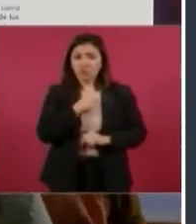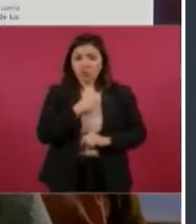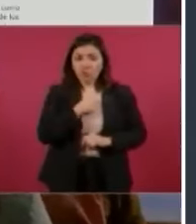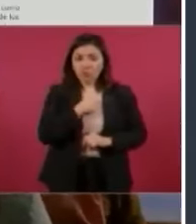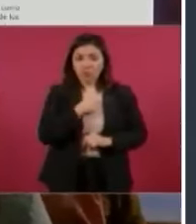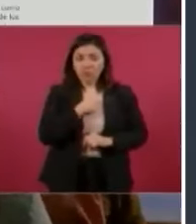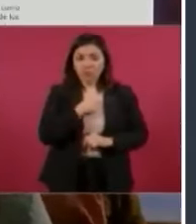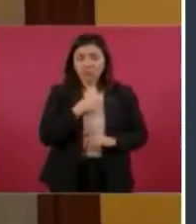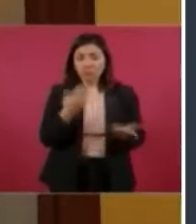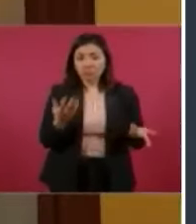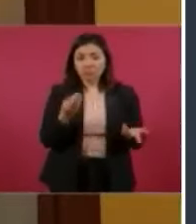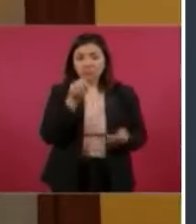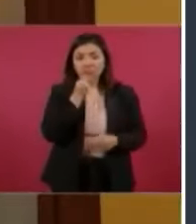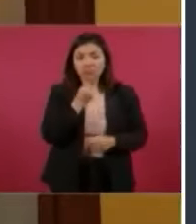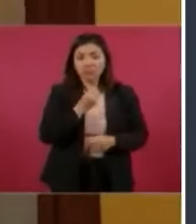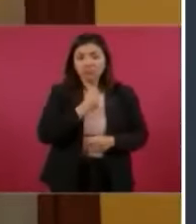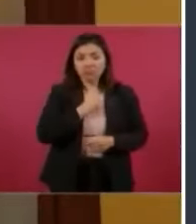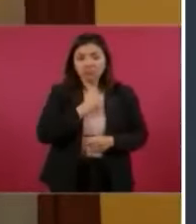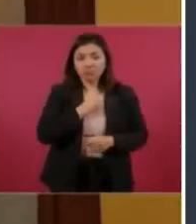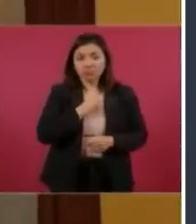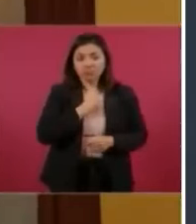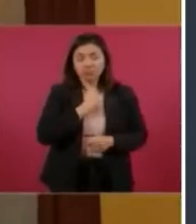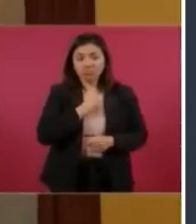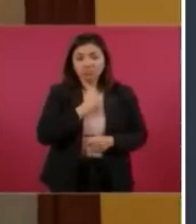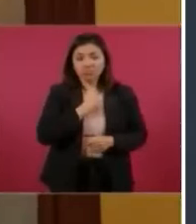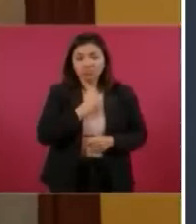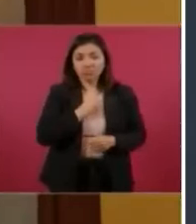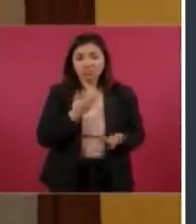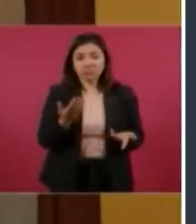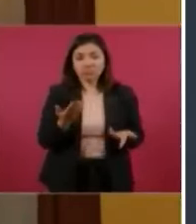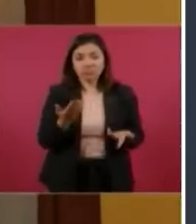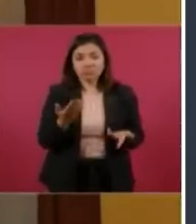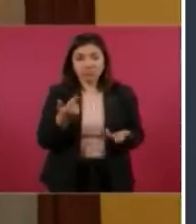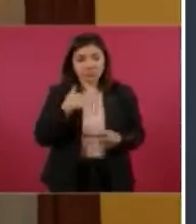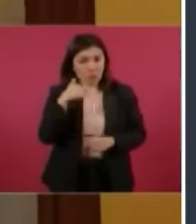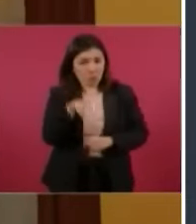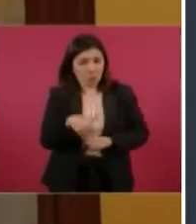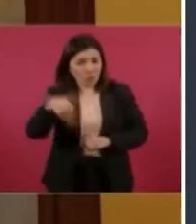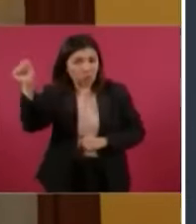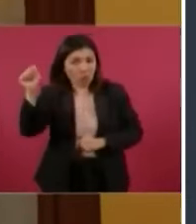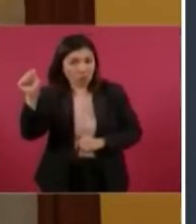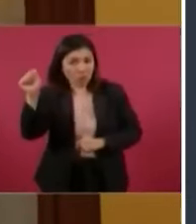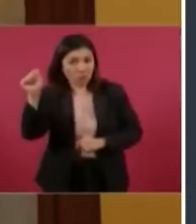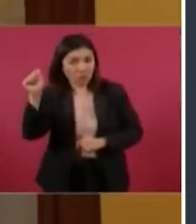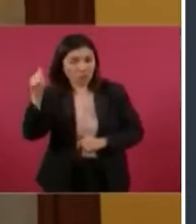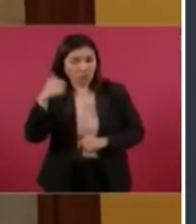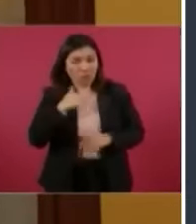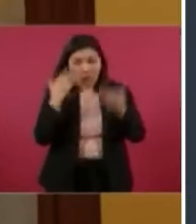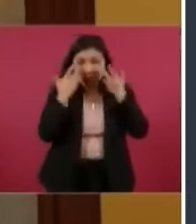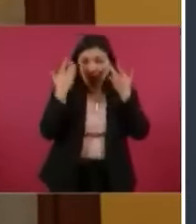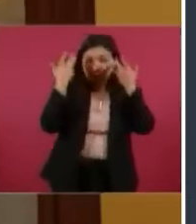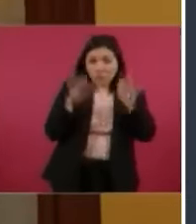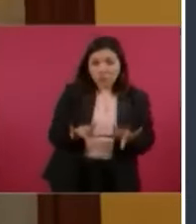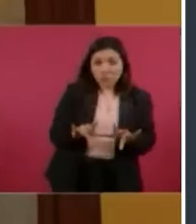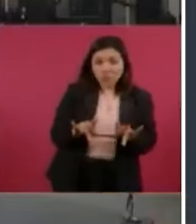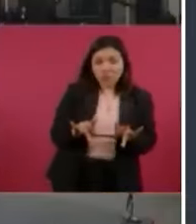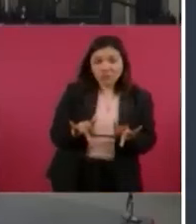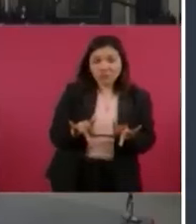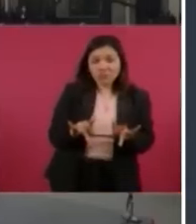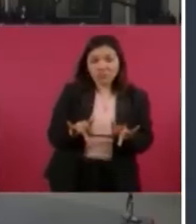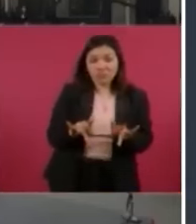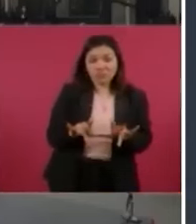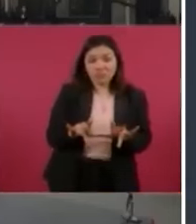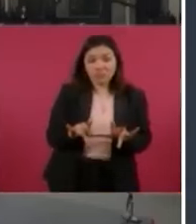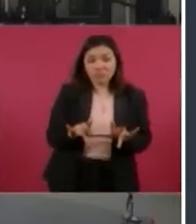anteriores Y una revisión de documentos gubernamentales reveló la existencia de una investigación previamente